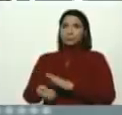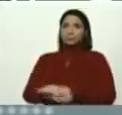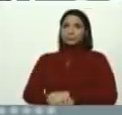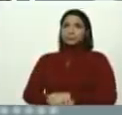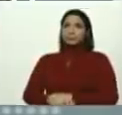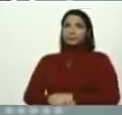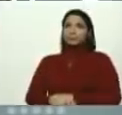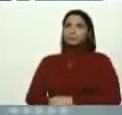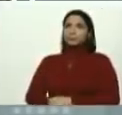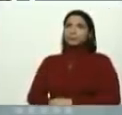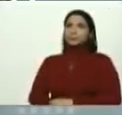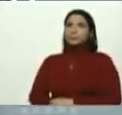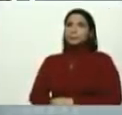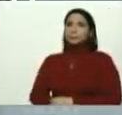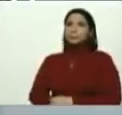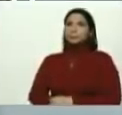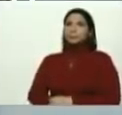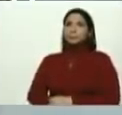Correcto.